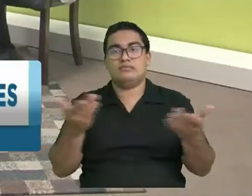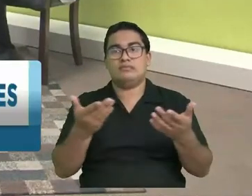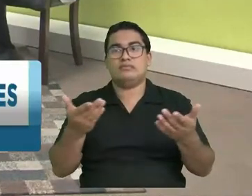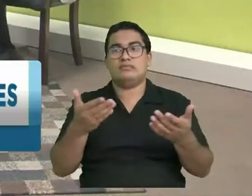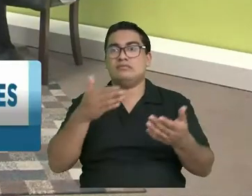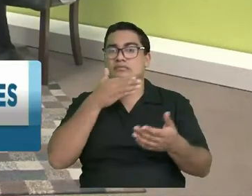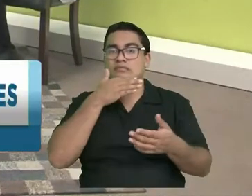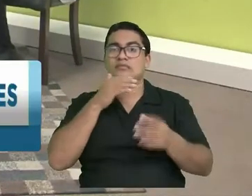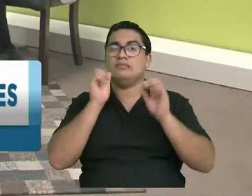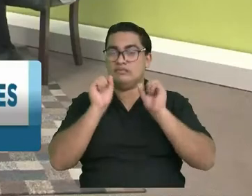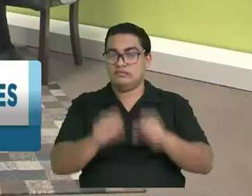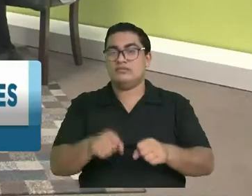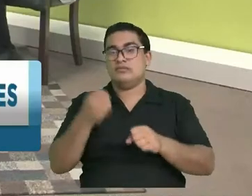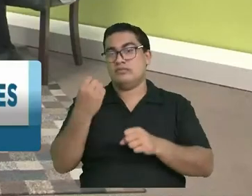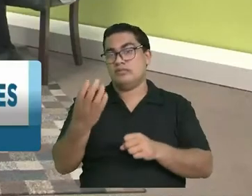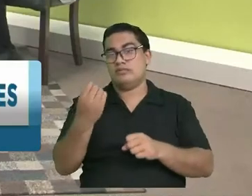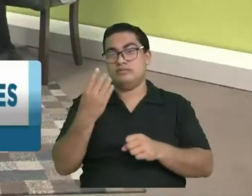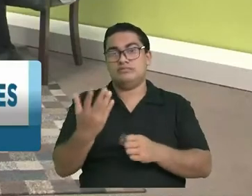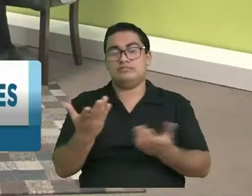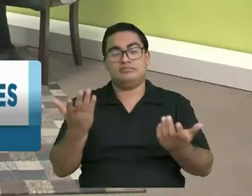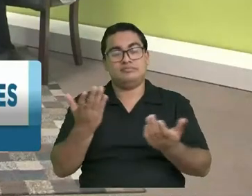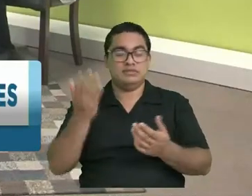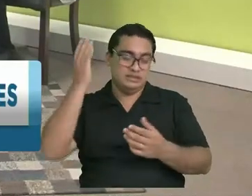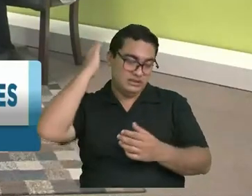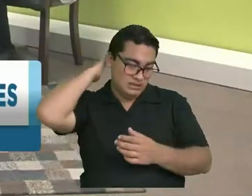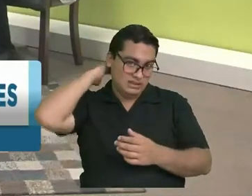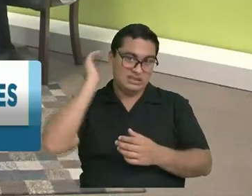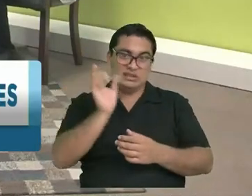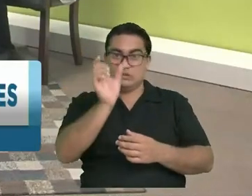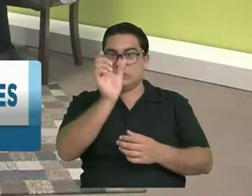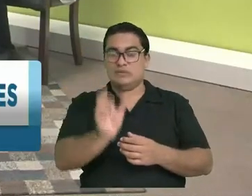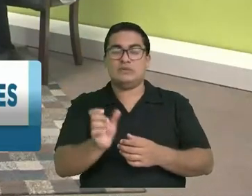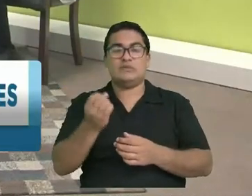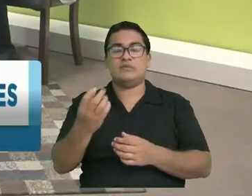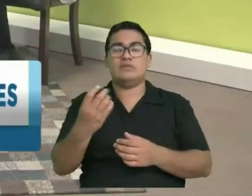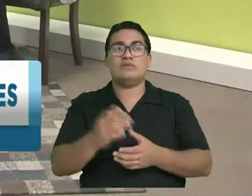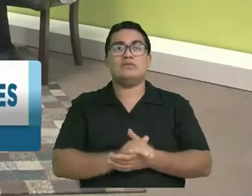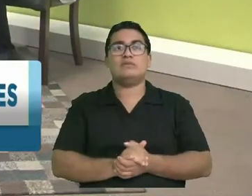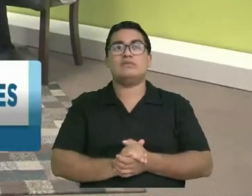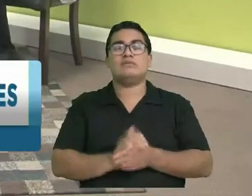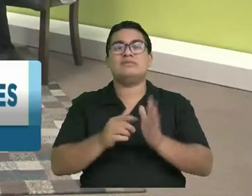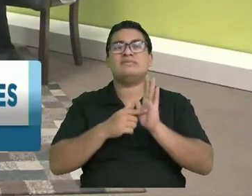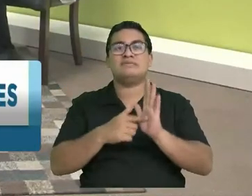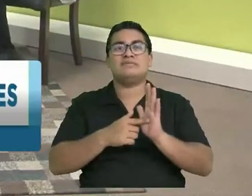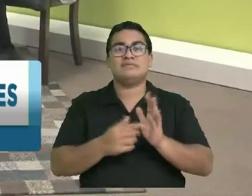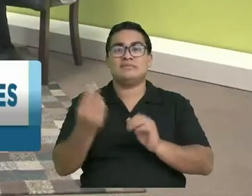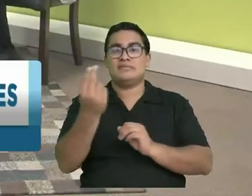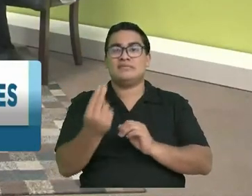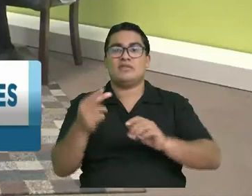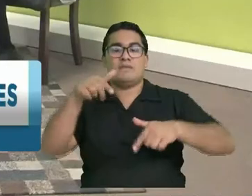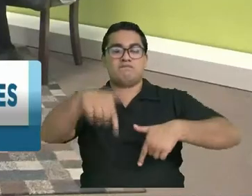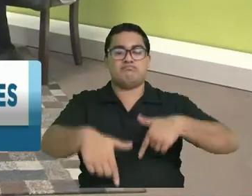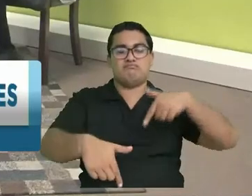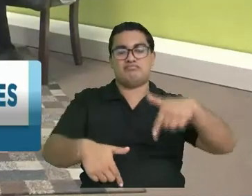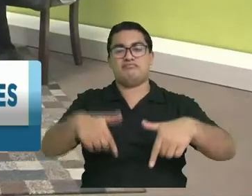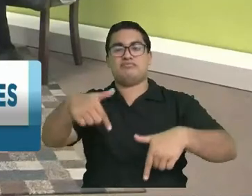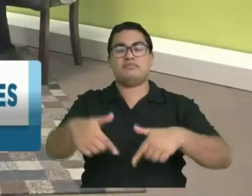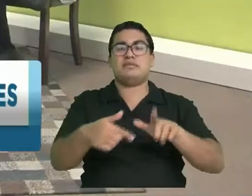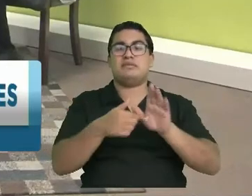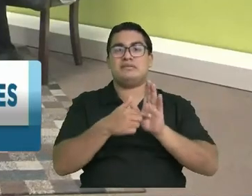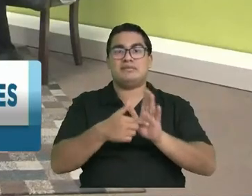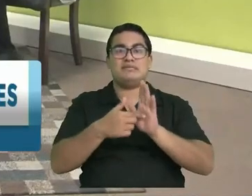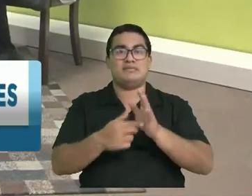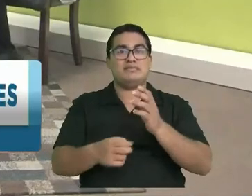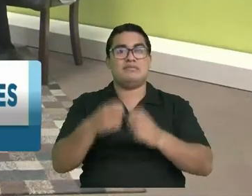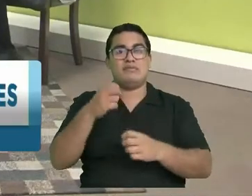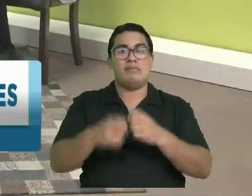pueden generar dolores dorsales, musculares o lumbares. Tengo aquí, doctor, que aparte del uso prolongado de tacones que le